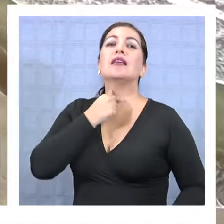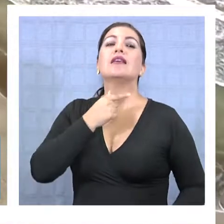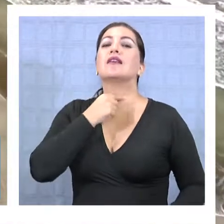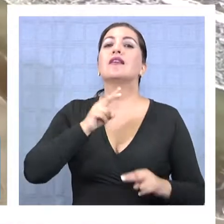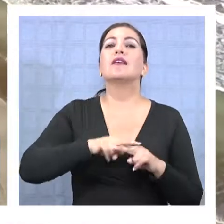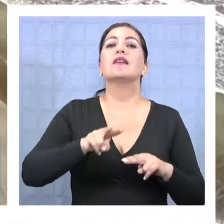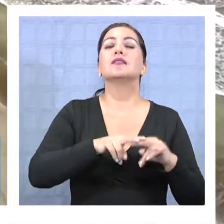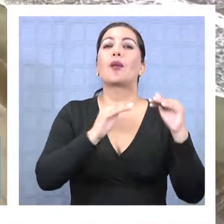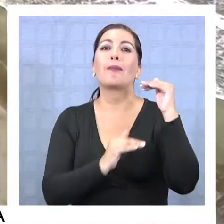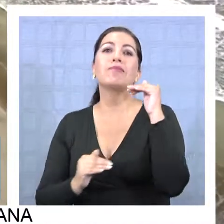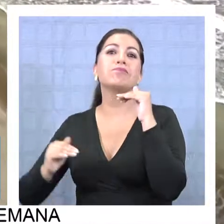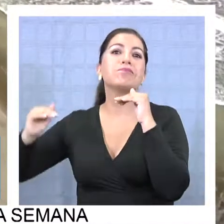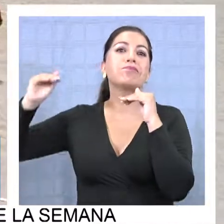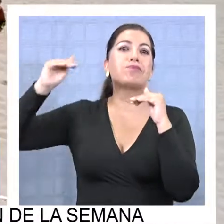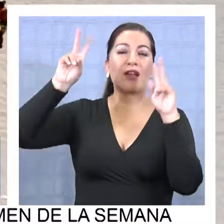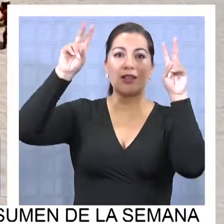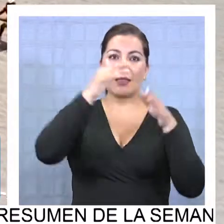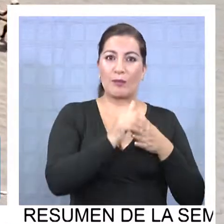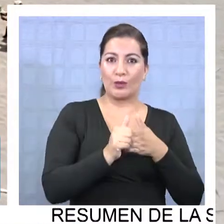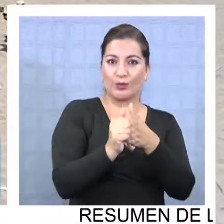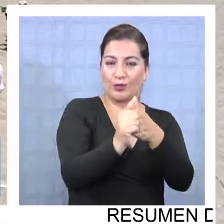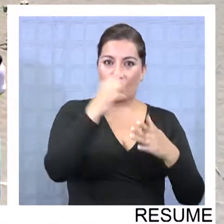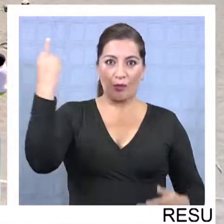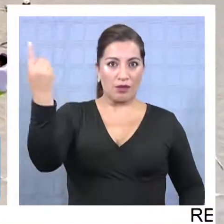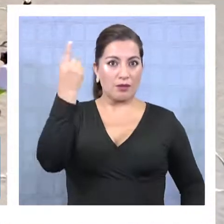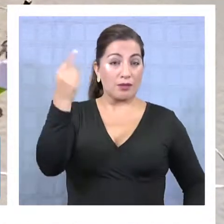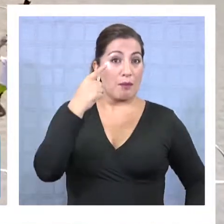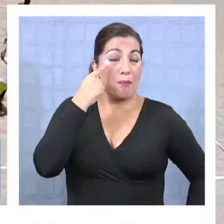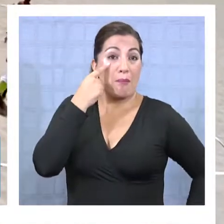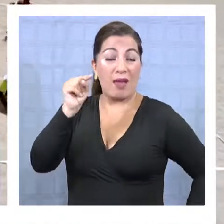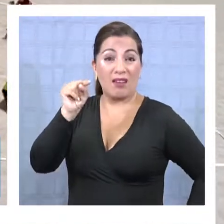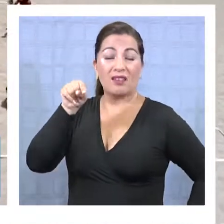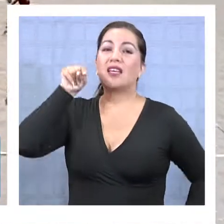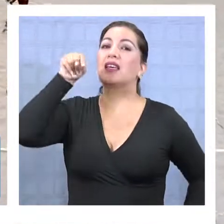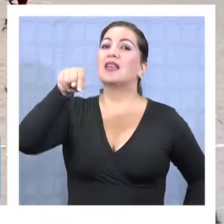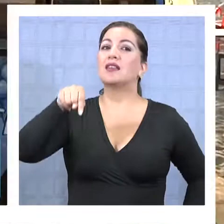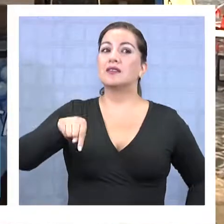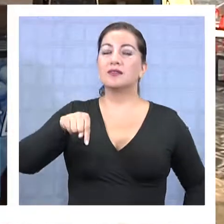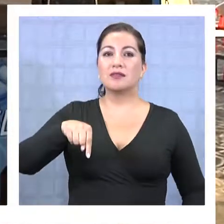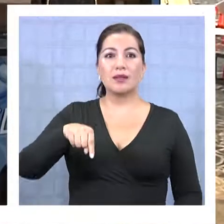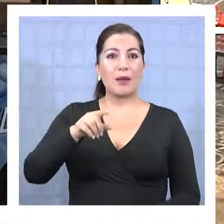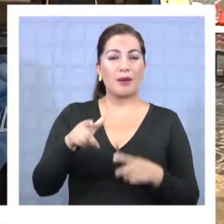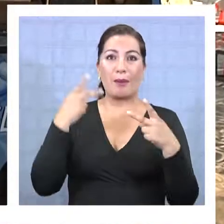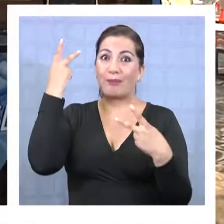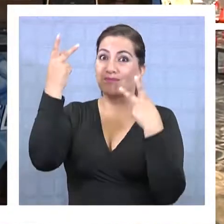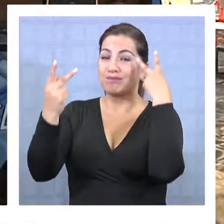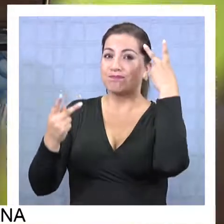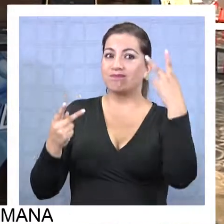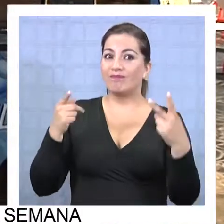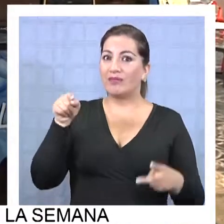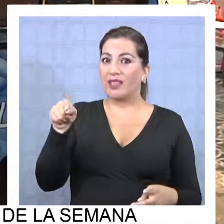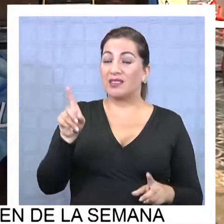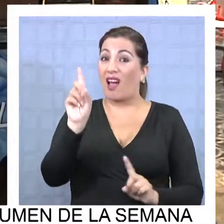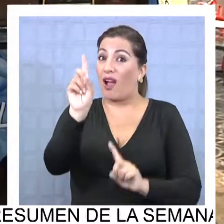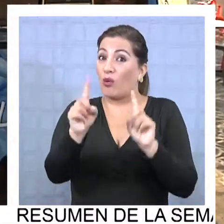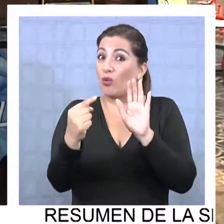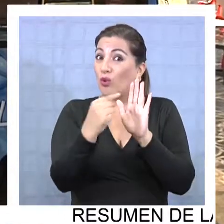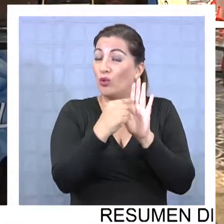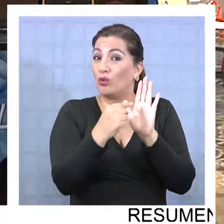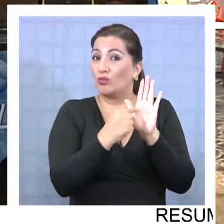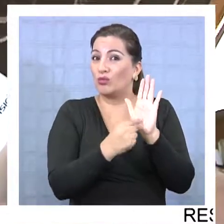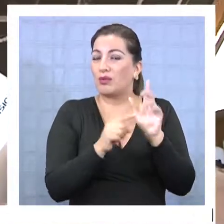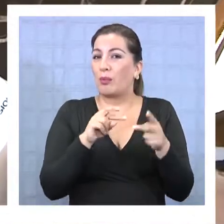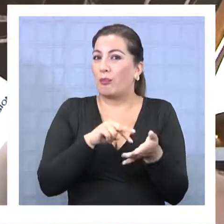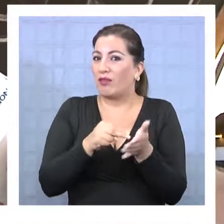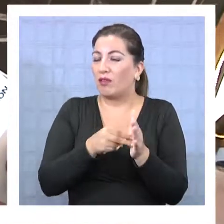posicionarse en lo más alto del turismo nacional. Sin embargo, el panorama de nuestro principal paseo deja varios puntos sin